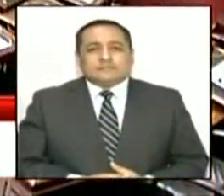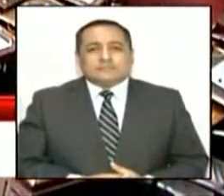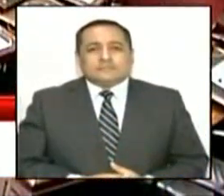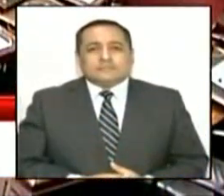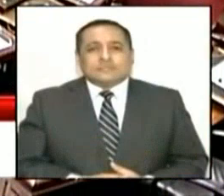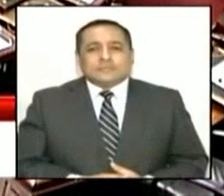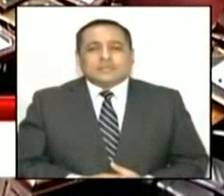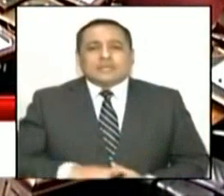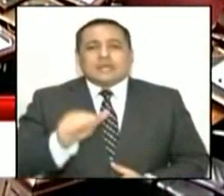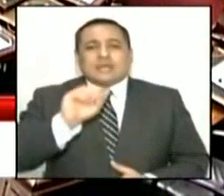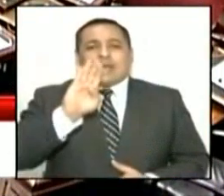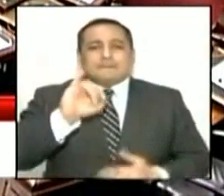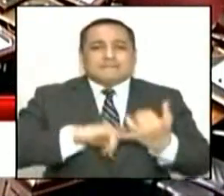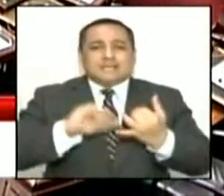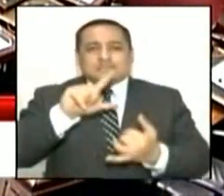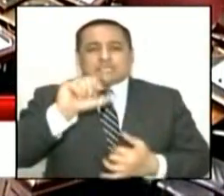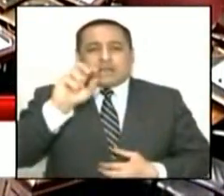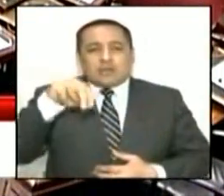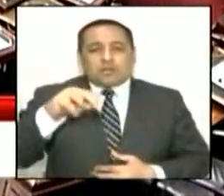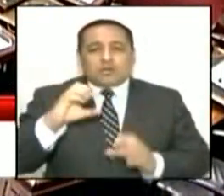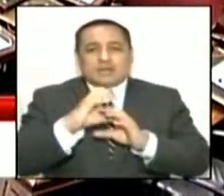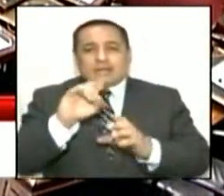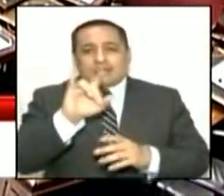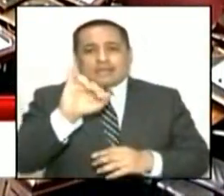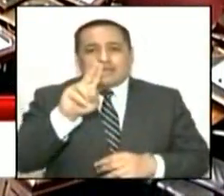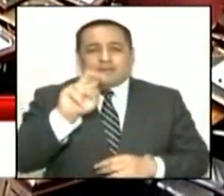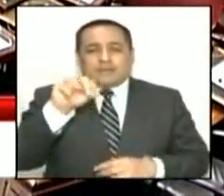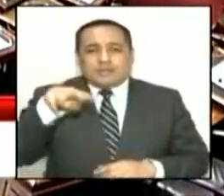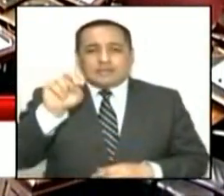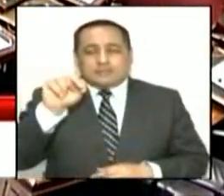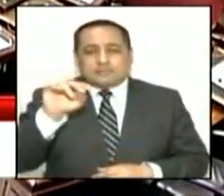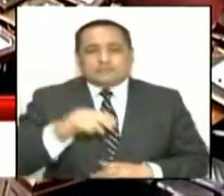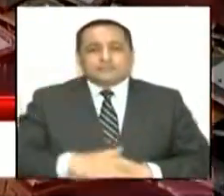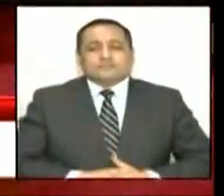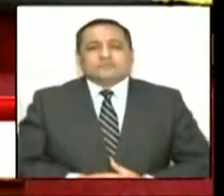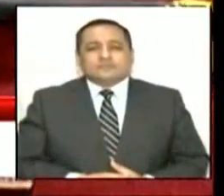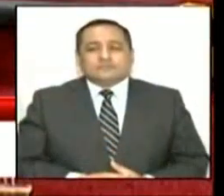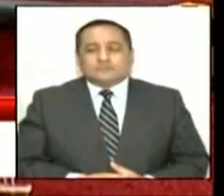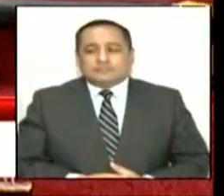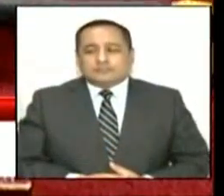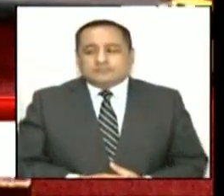Y don Absalón Montoya Vivín, que realmente